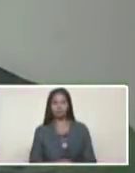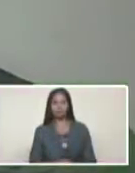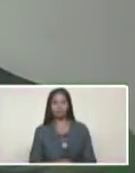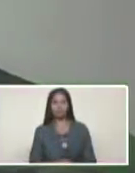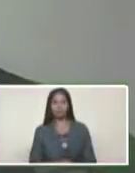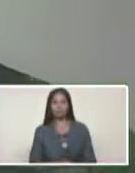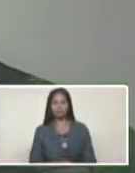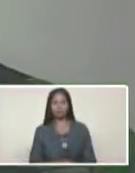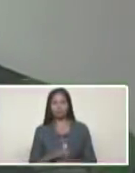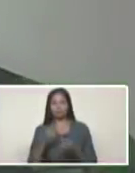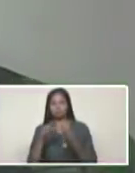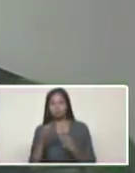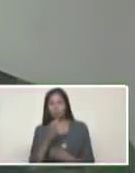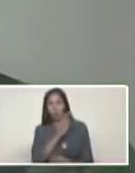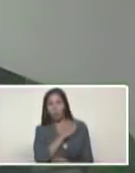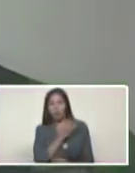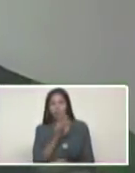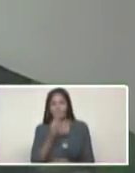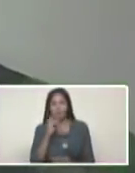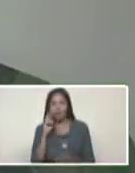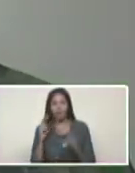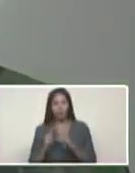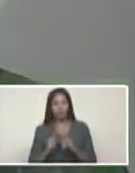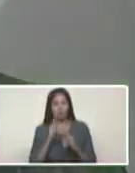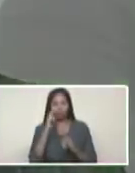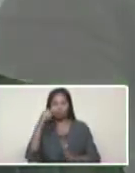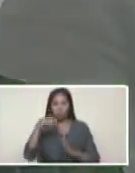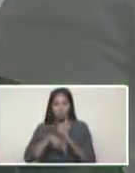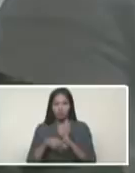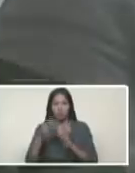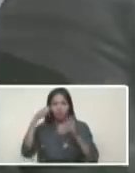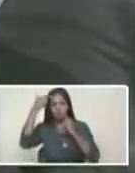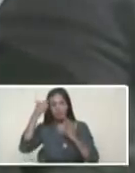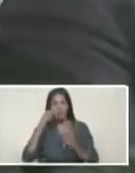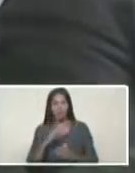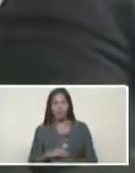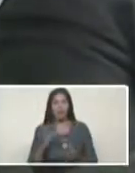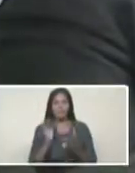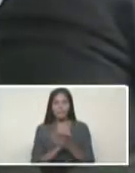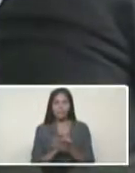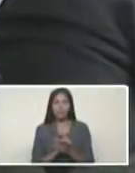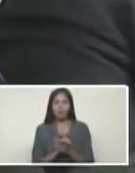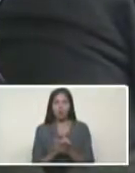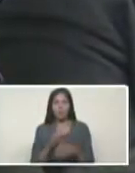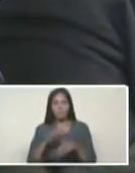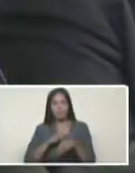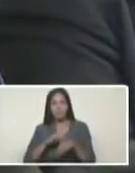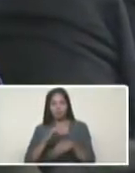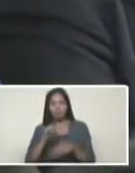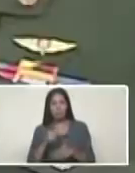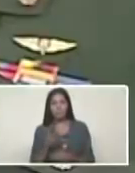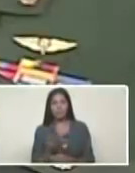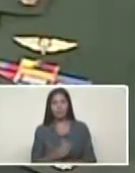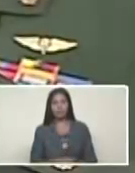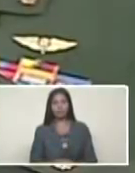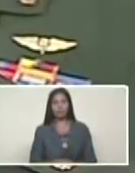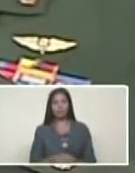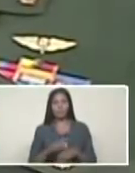coroneles, quienes lo conocieron muy bien, compañeros que fueron sus ministros,